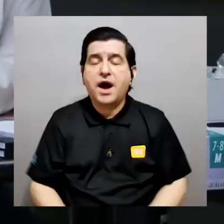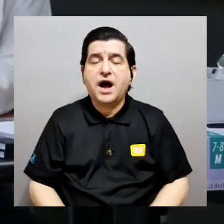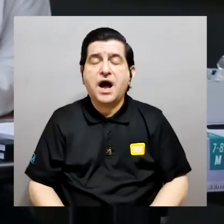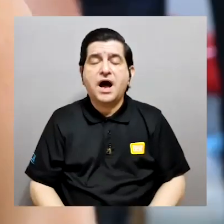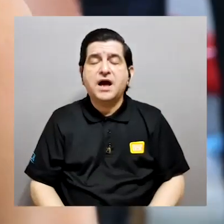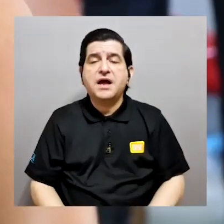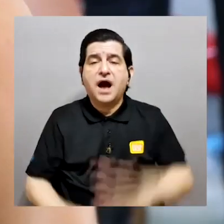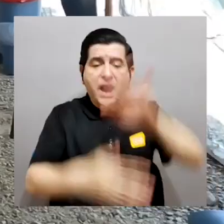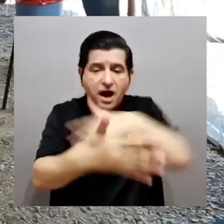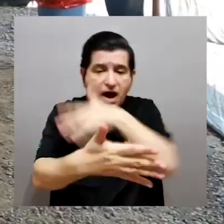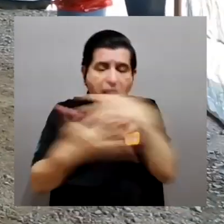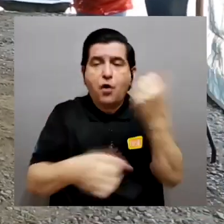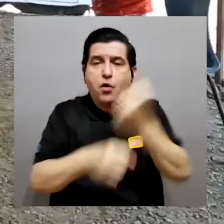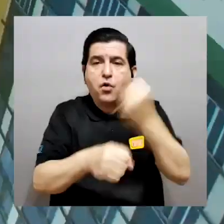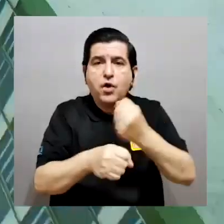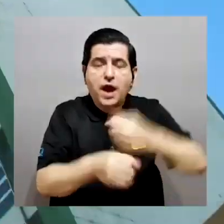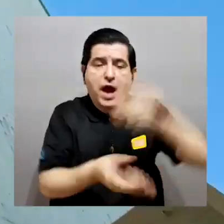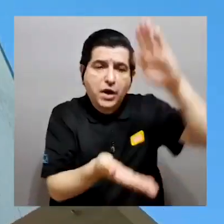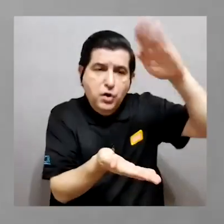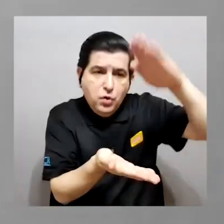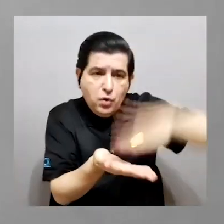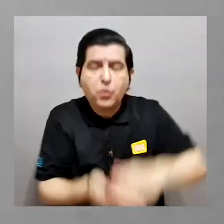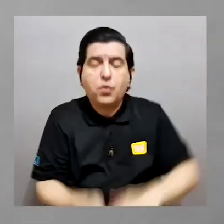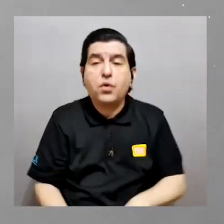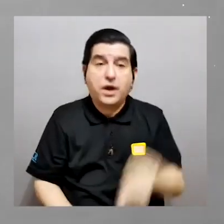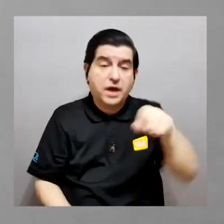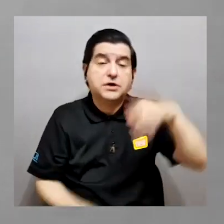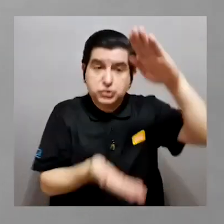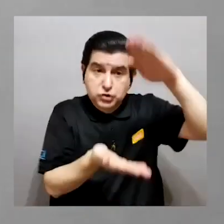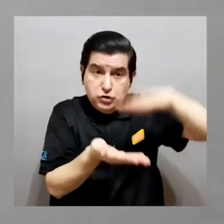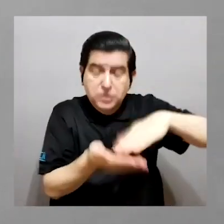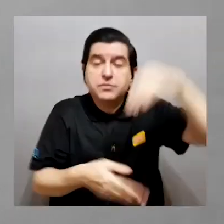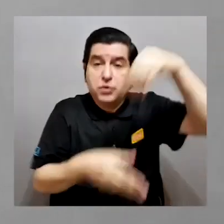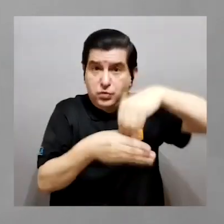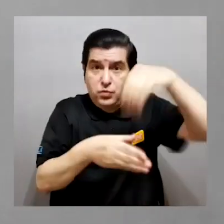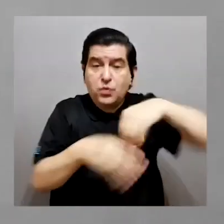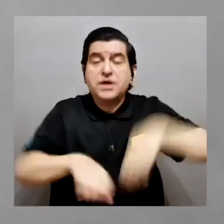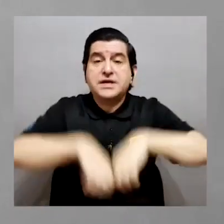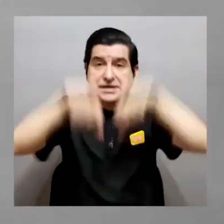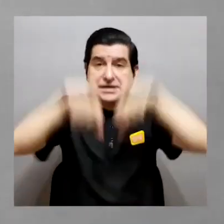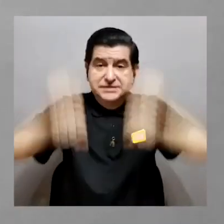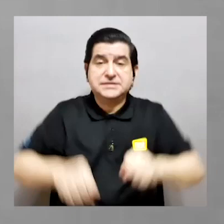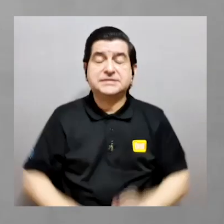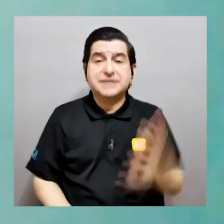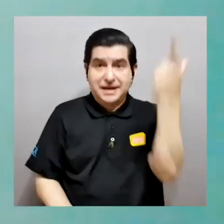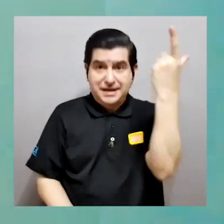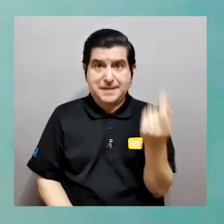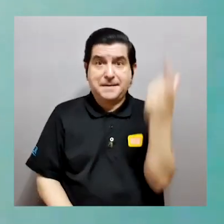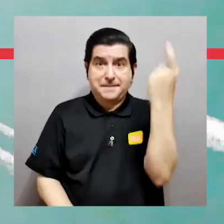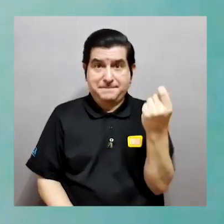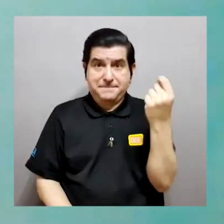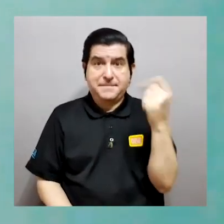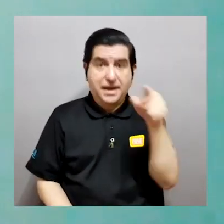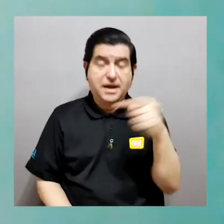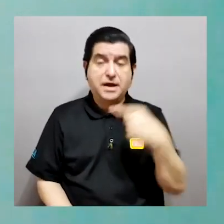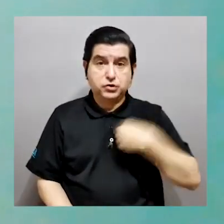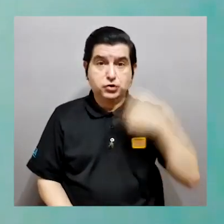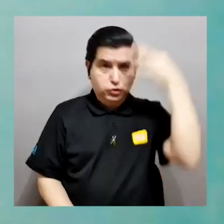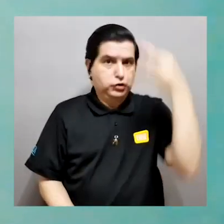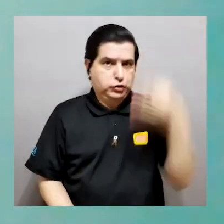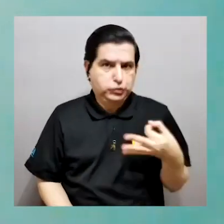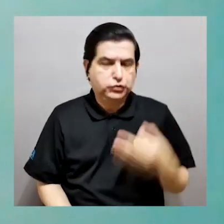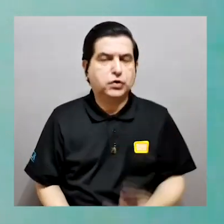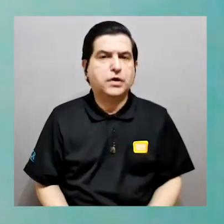las jornadas implican, digamos, recortes también muy importantes de recursos para financiar el seguro de pensión. Eso sin duda, por lo menos para